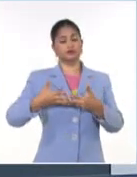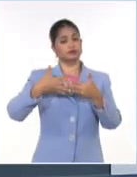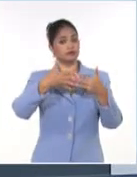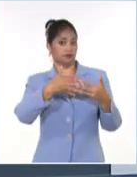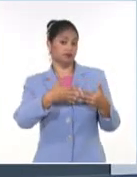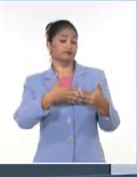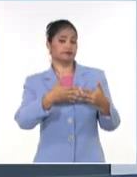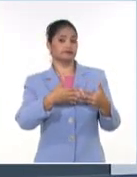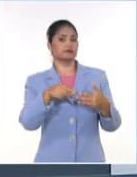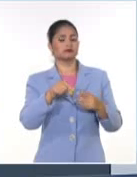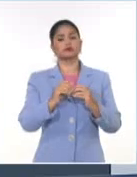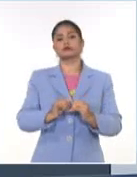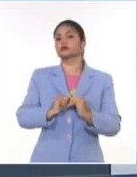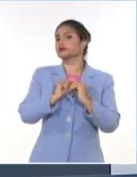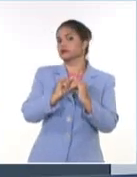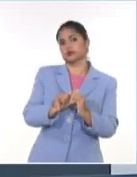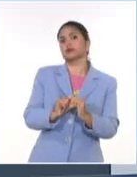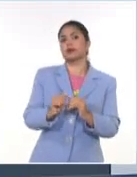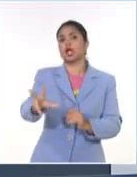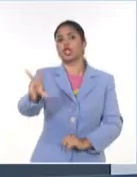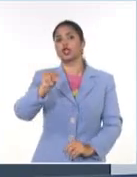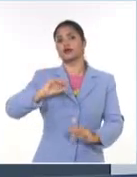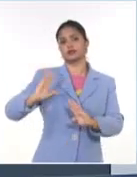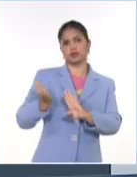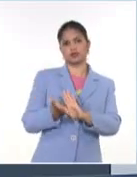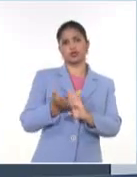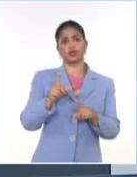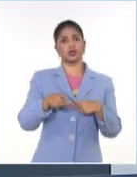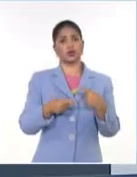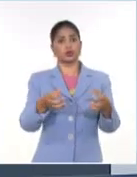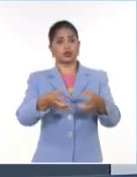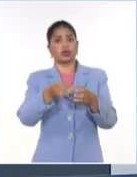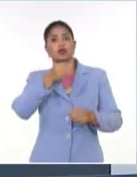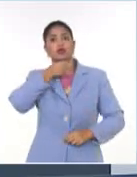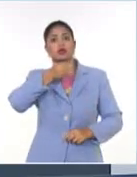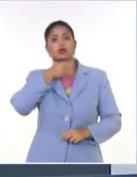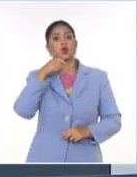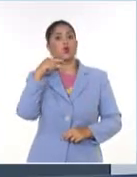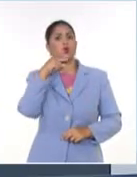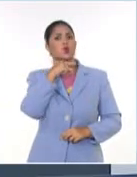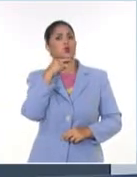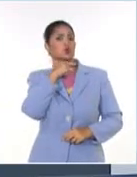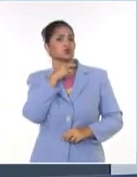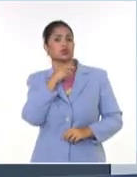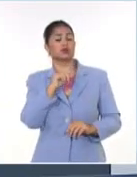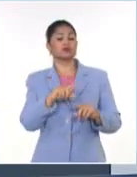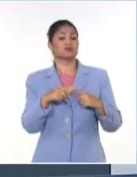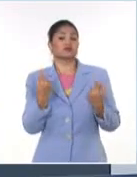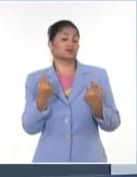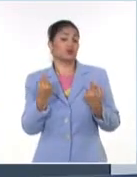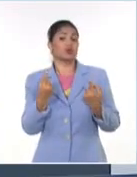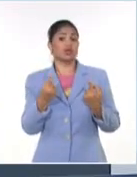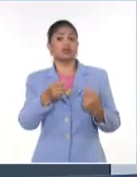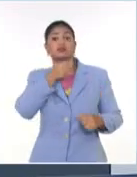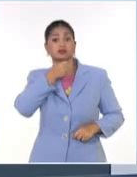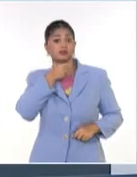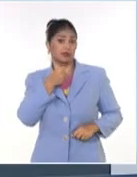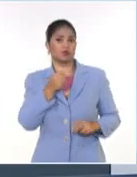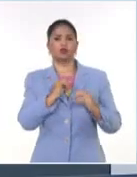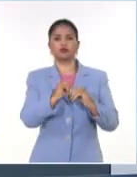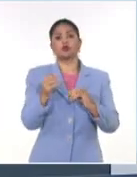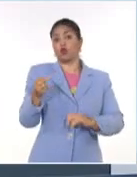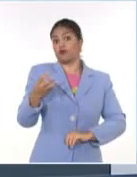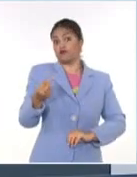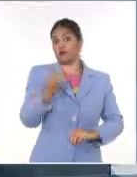siglas, anunció nuevas sanciones contra medios de prensa e individuos de Rusia en una nueva escalada de su frente mediático contra el